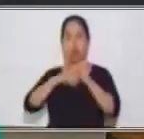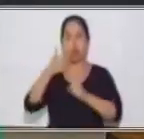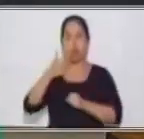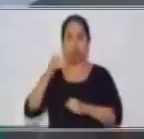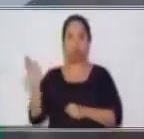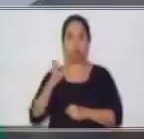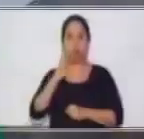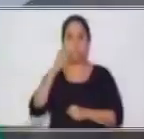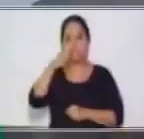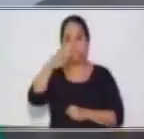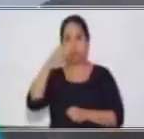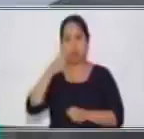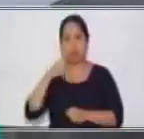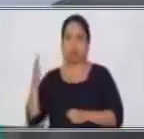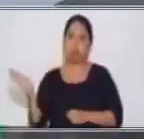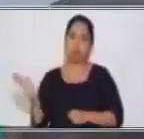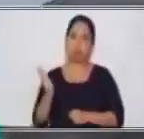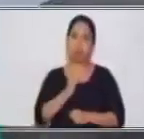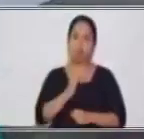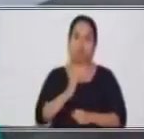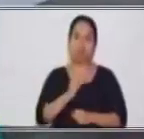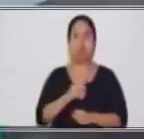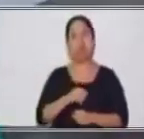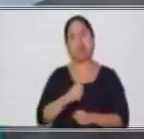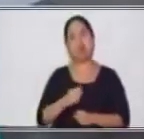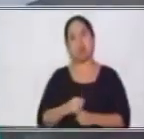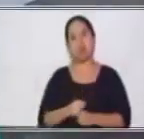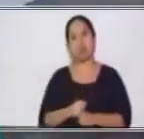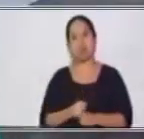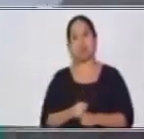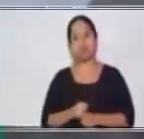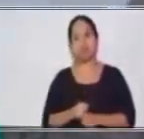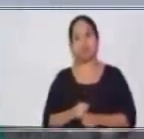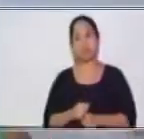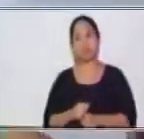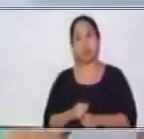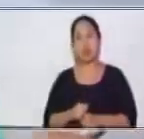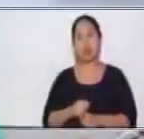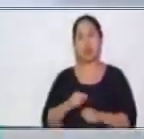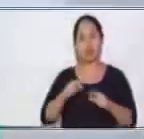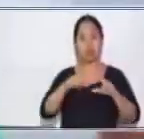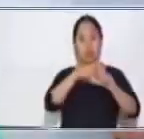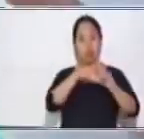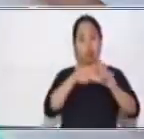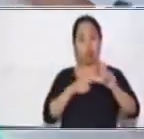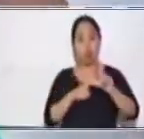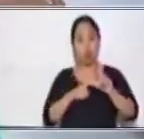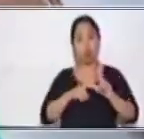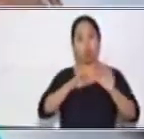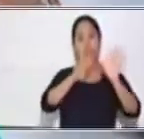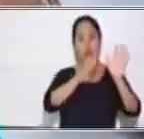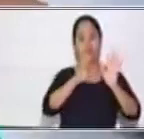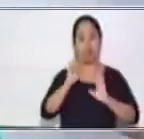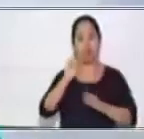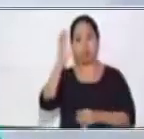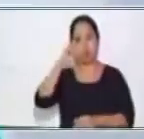beta, y en ese caso pues es un ángulo recto que es de 90 grados. Ahora